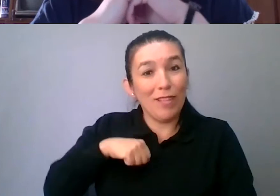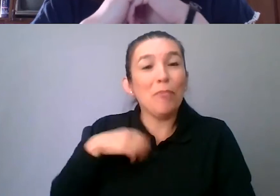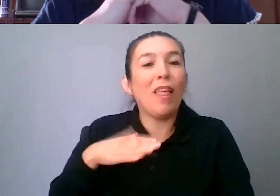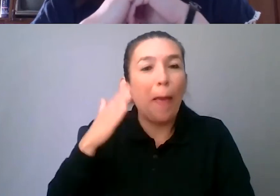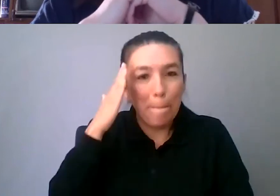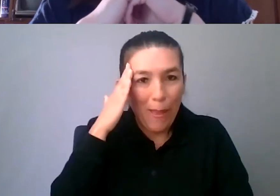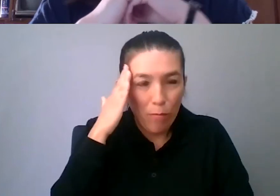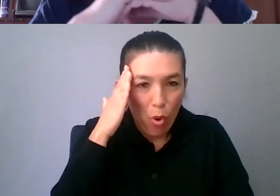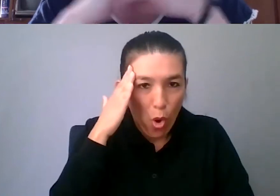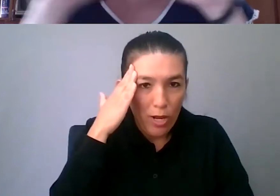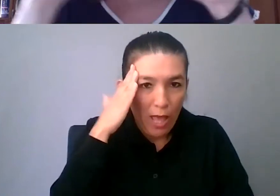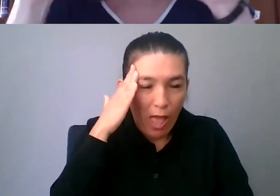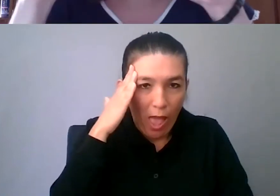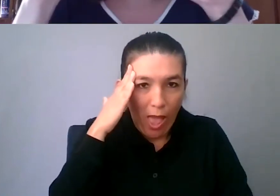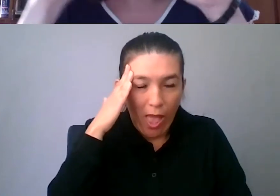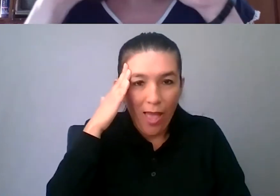lo mnemotécnico,